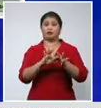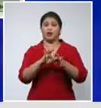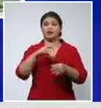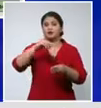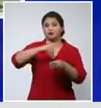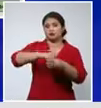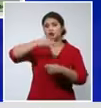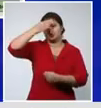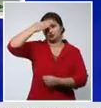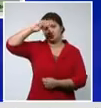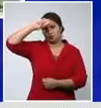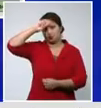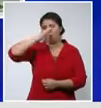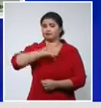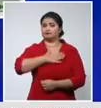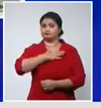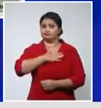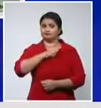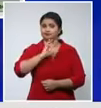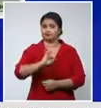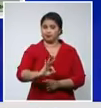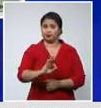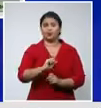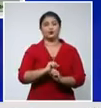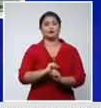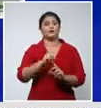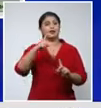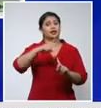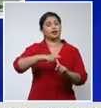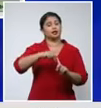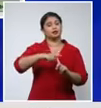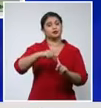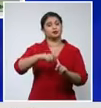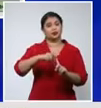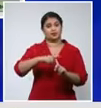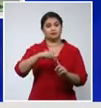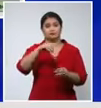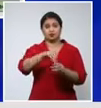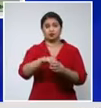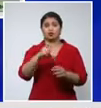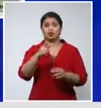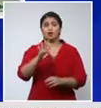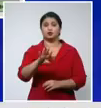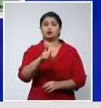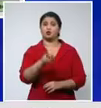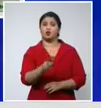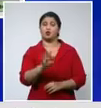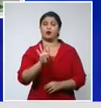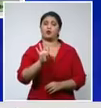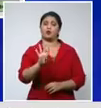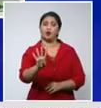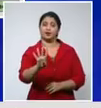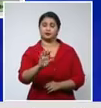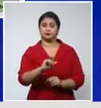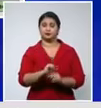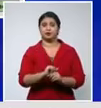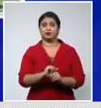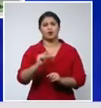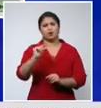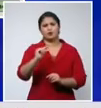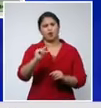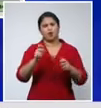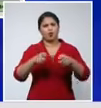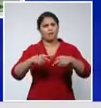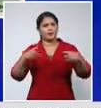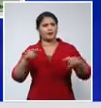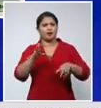país. Las Tunas, con una tasa de 14,4. También un poco superior en comparación